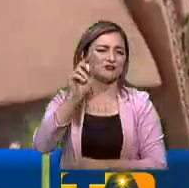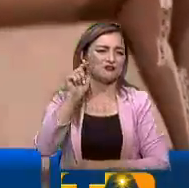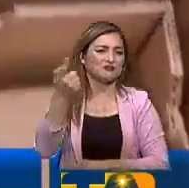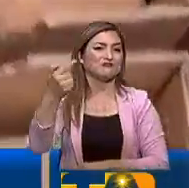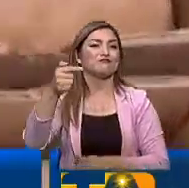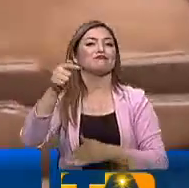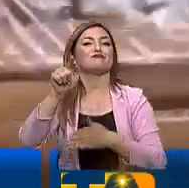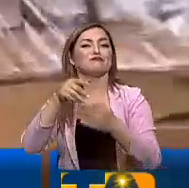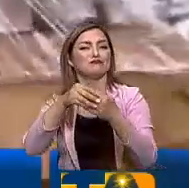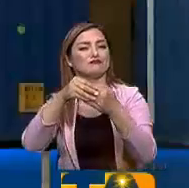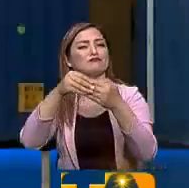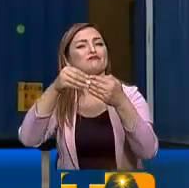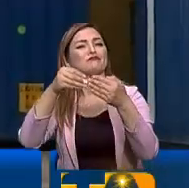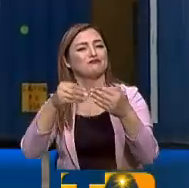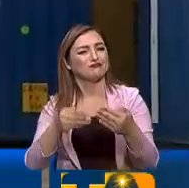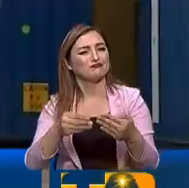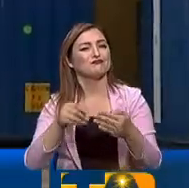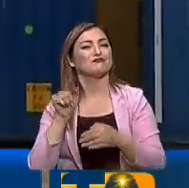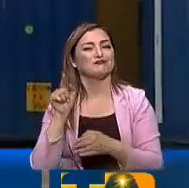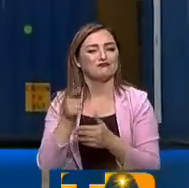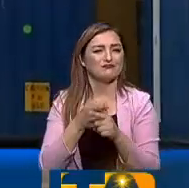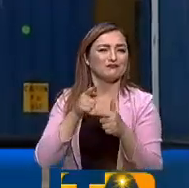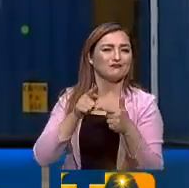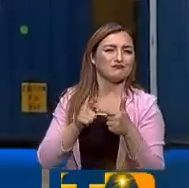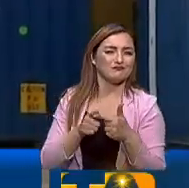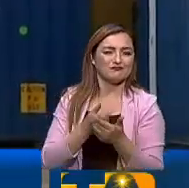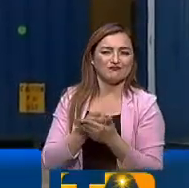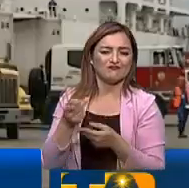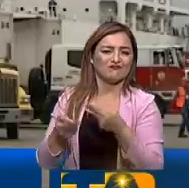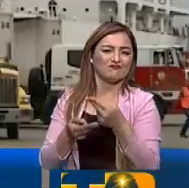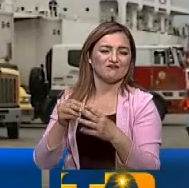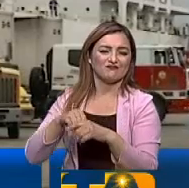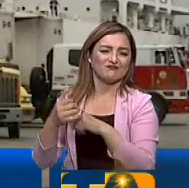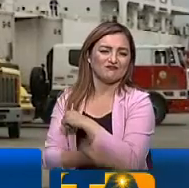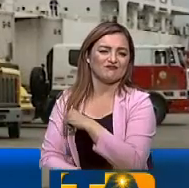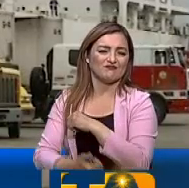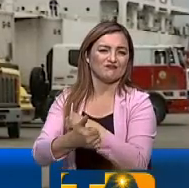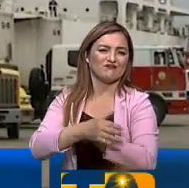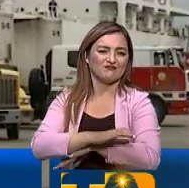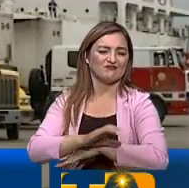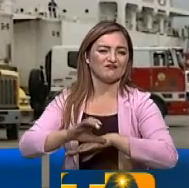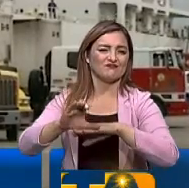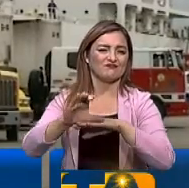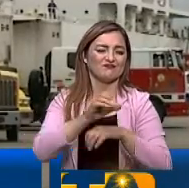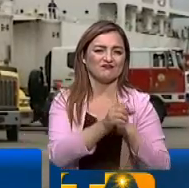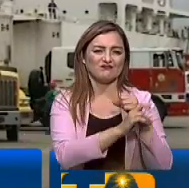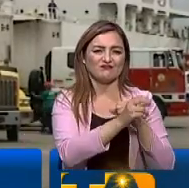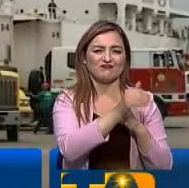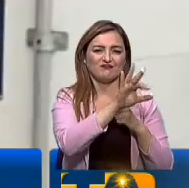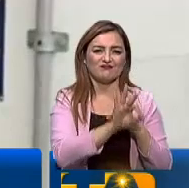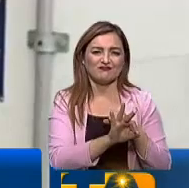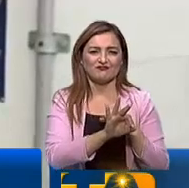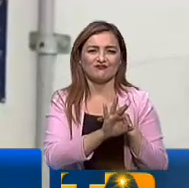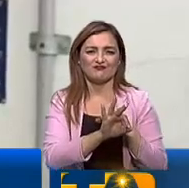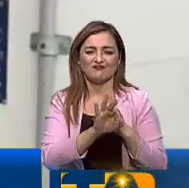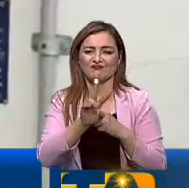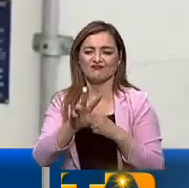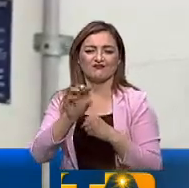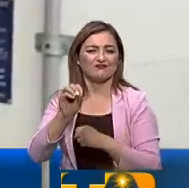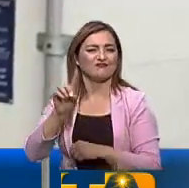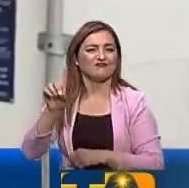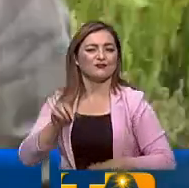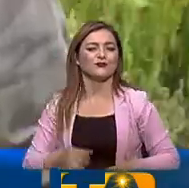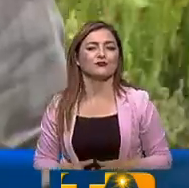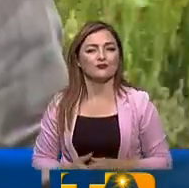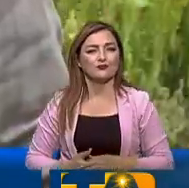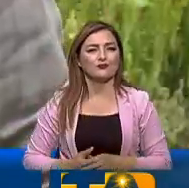mil millones de dólares, que es el promedio de las exportaciones agropecuarias entre 2019 y